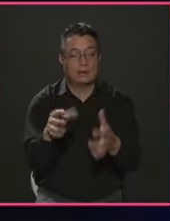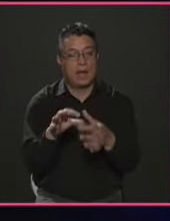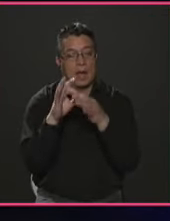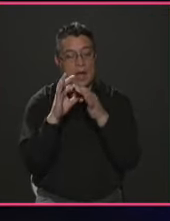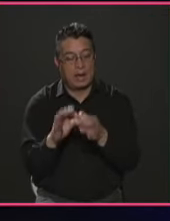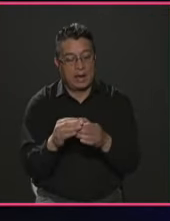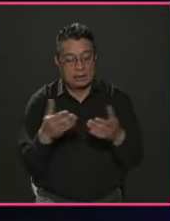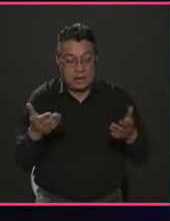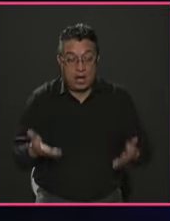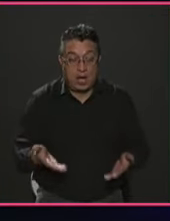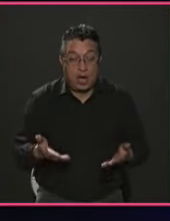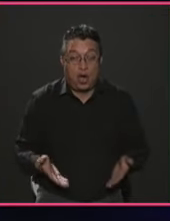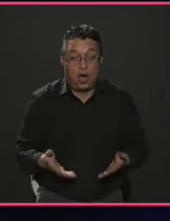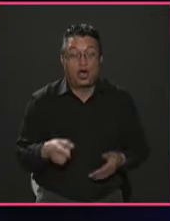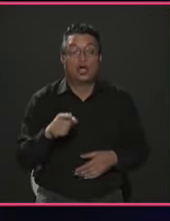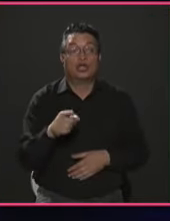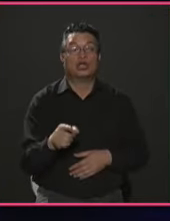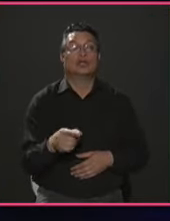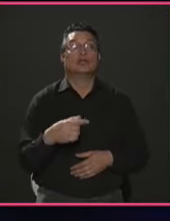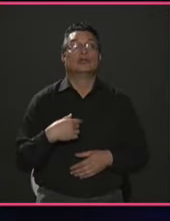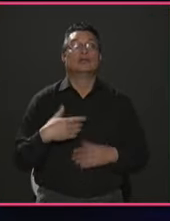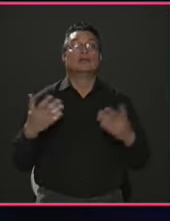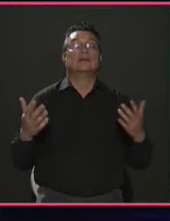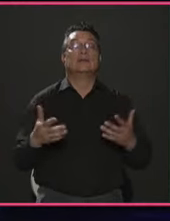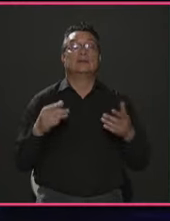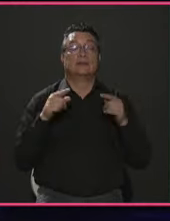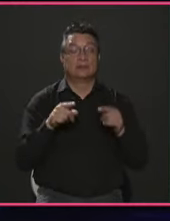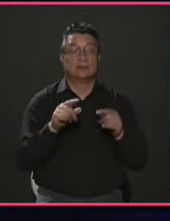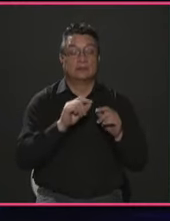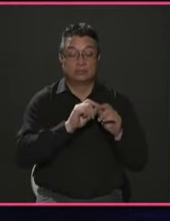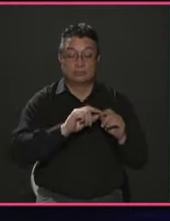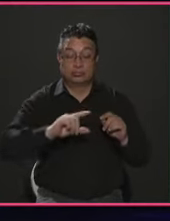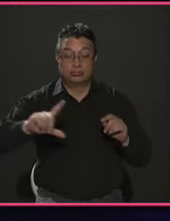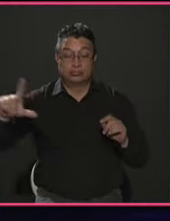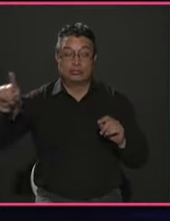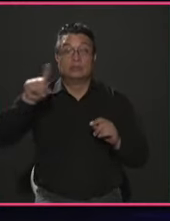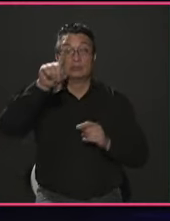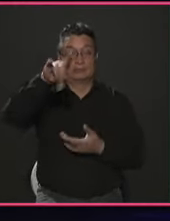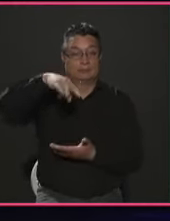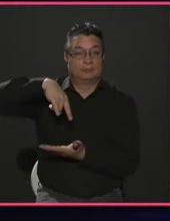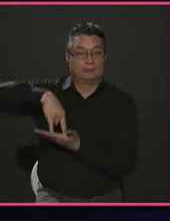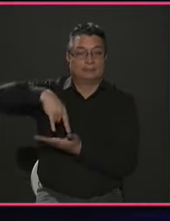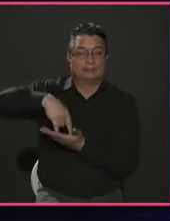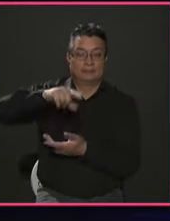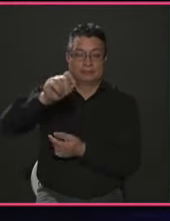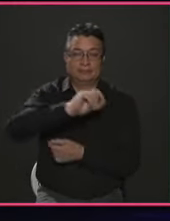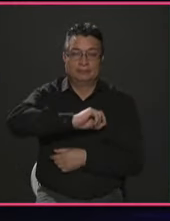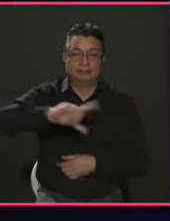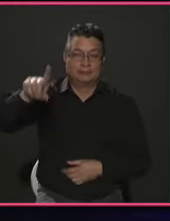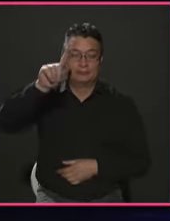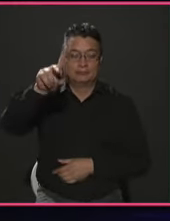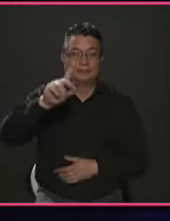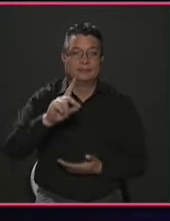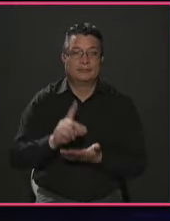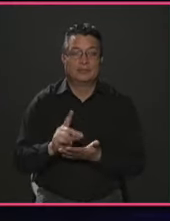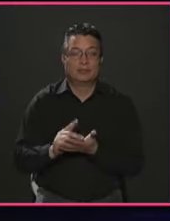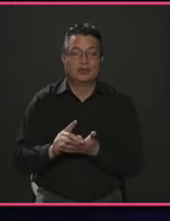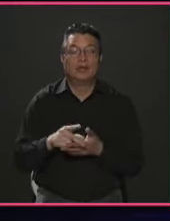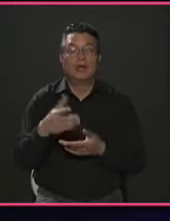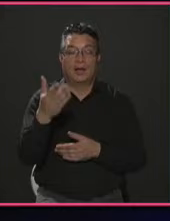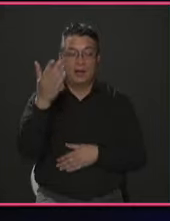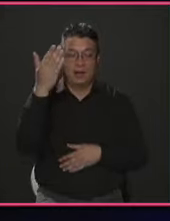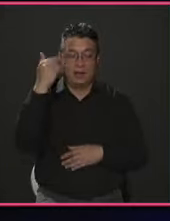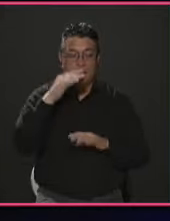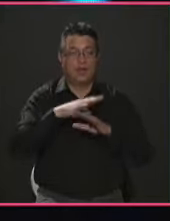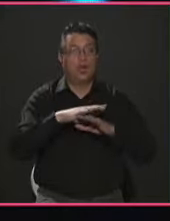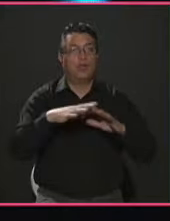esta instancia que surge desde el parlamento curiosamente en un régimen